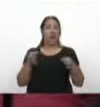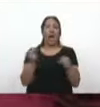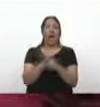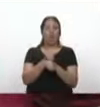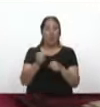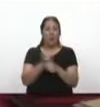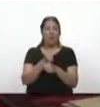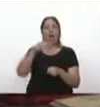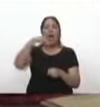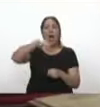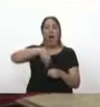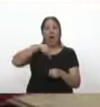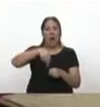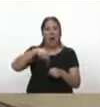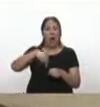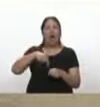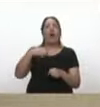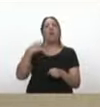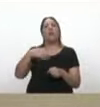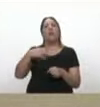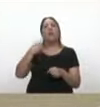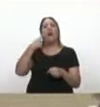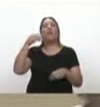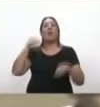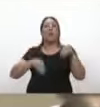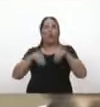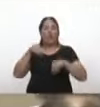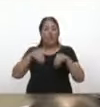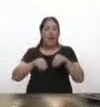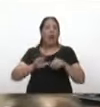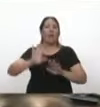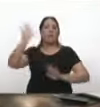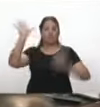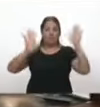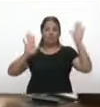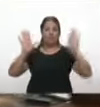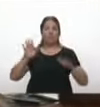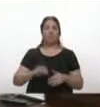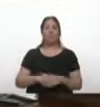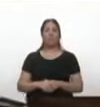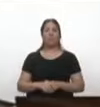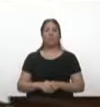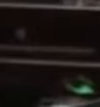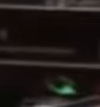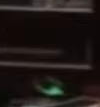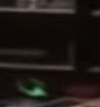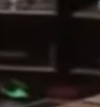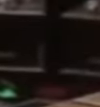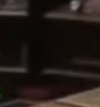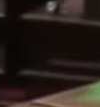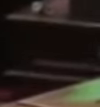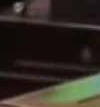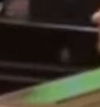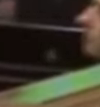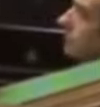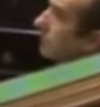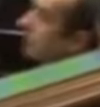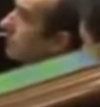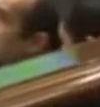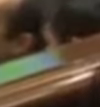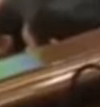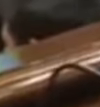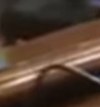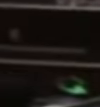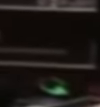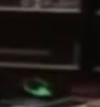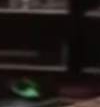pido votación nominal. Por eso. Y tienen que decidir en ese momento, abrir el debate si le dan o no la votación nominal. Pero guarden, en serio,